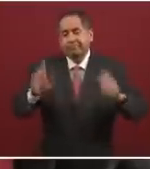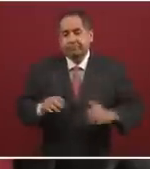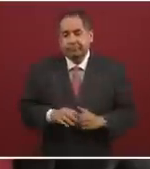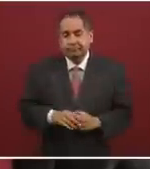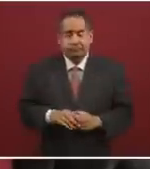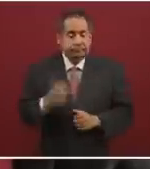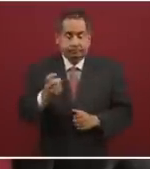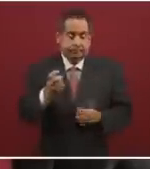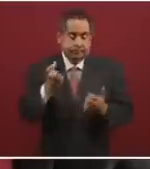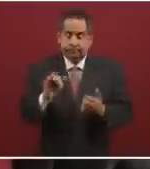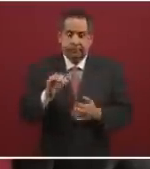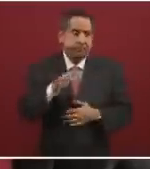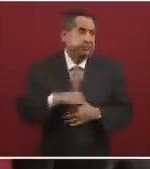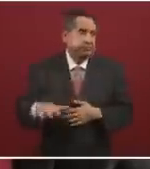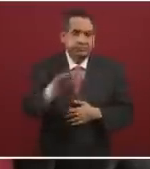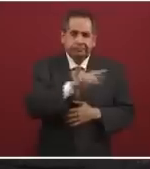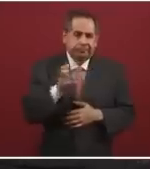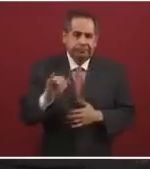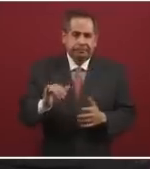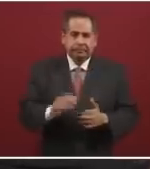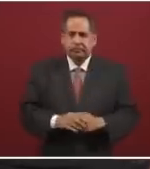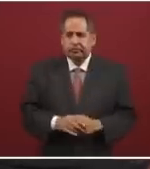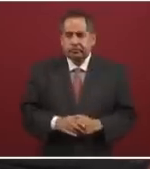porque así es esto.